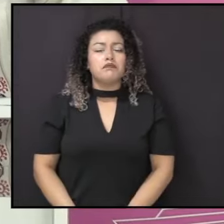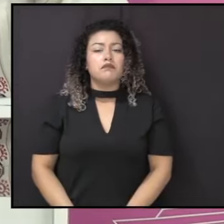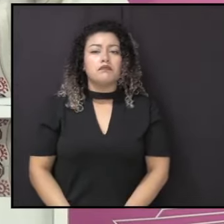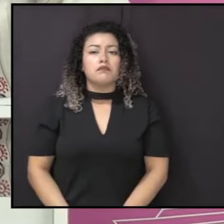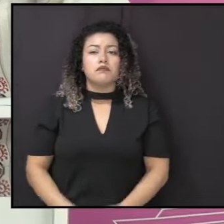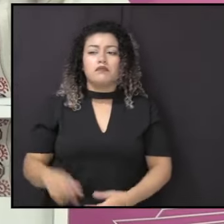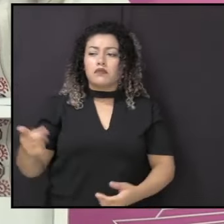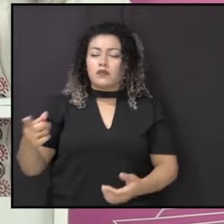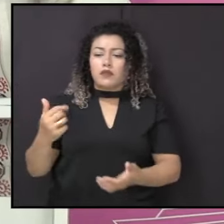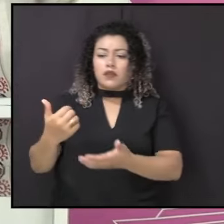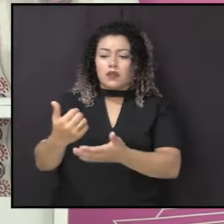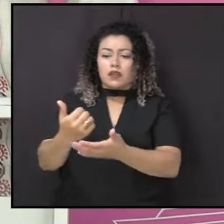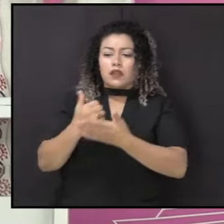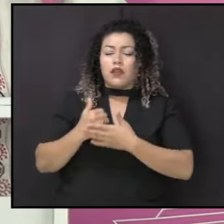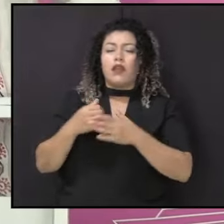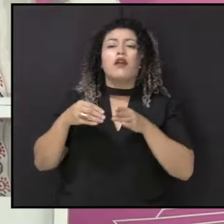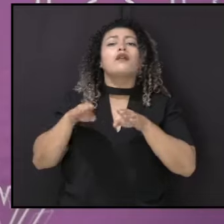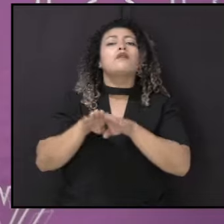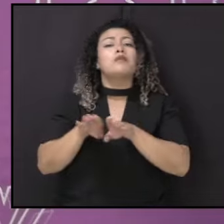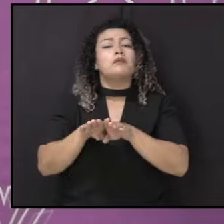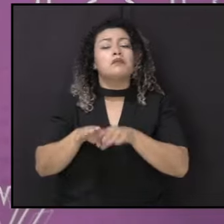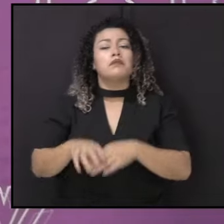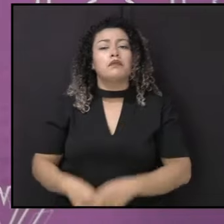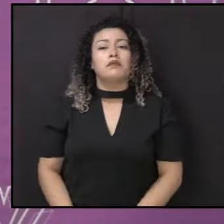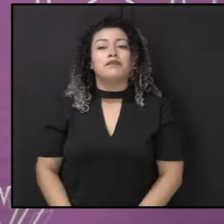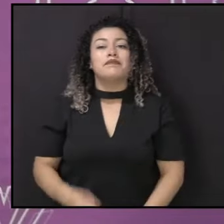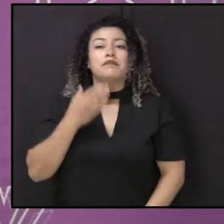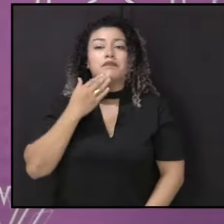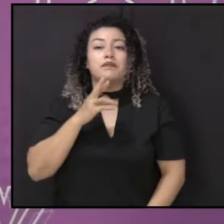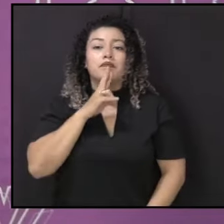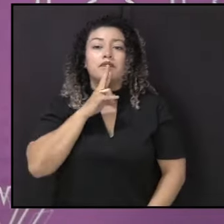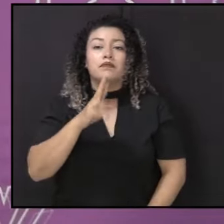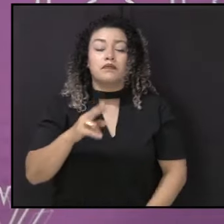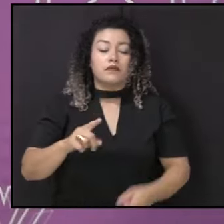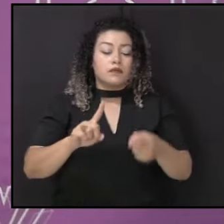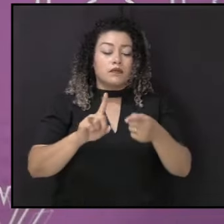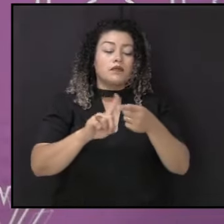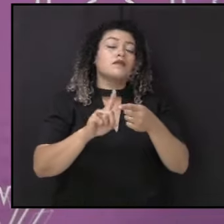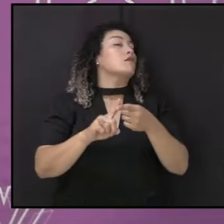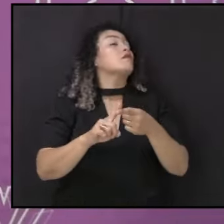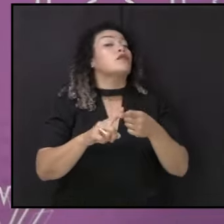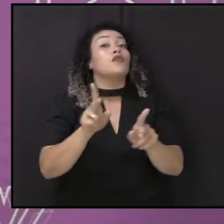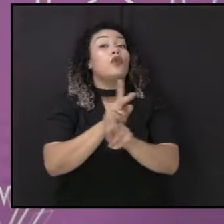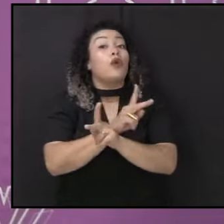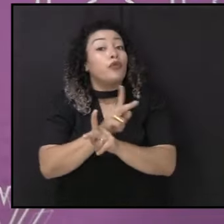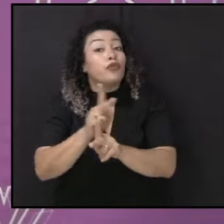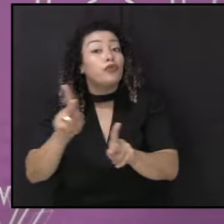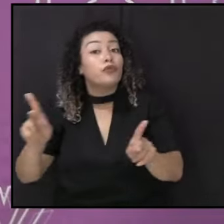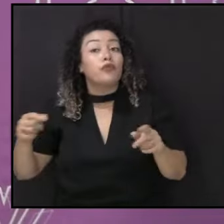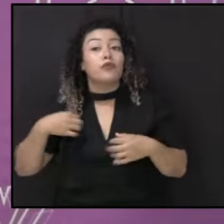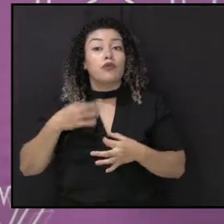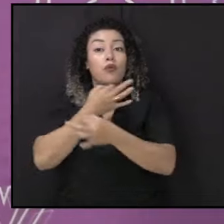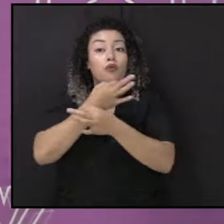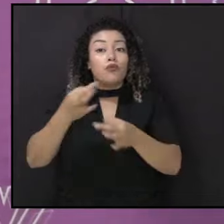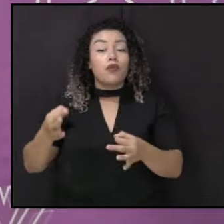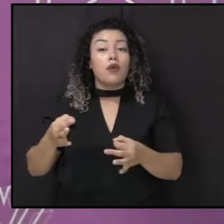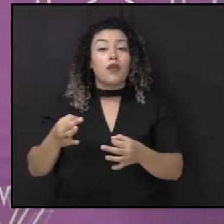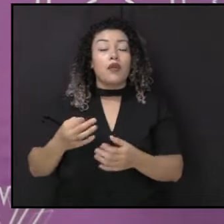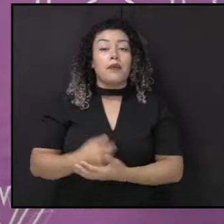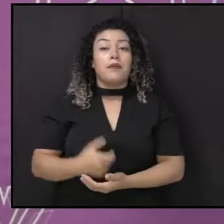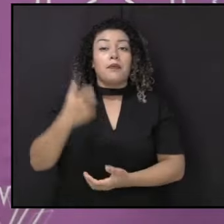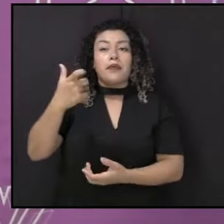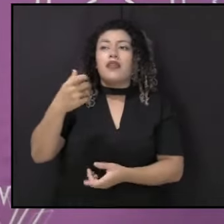¿qué incluye esta constancia? Bien, en respuesta a esas preguntas, primero, todo lo que proponemos es un presupuesto participativo,